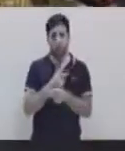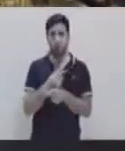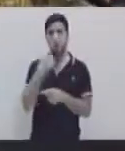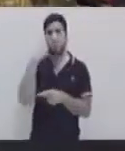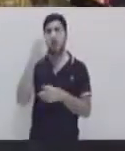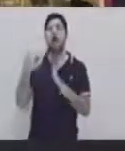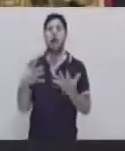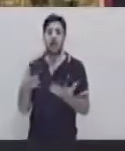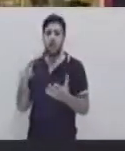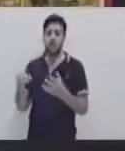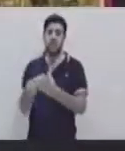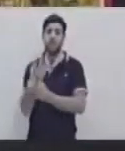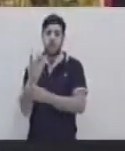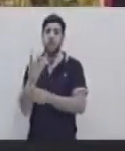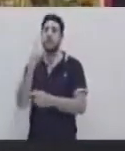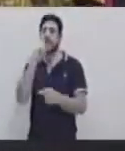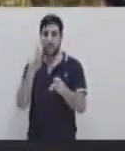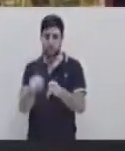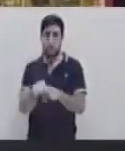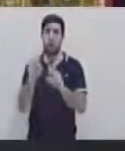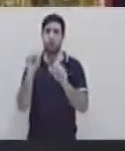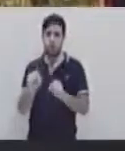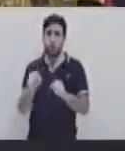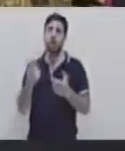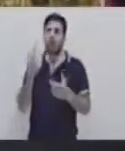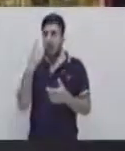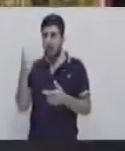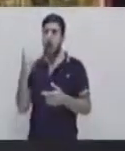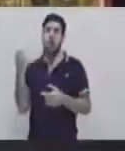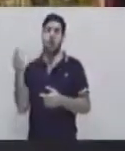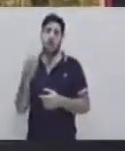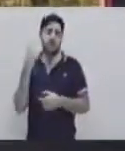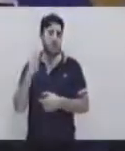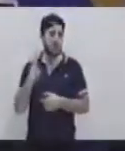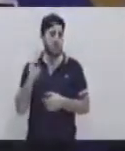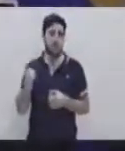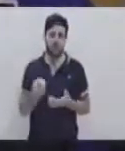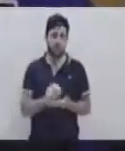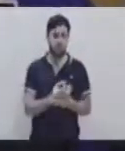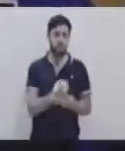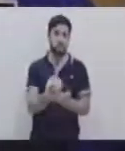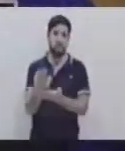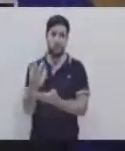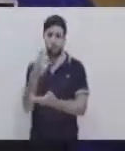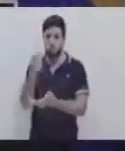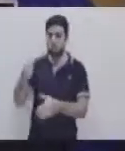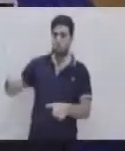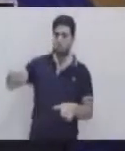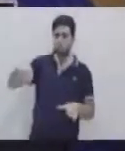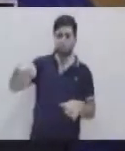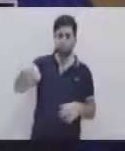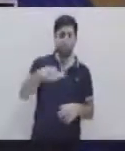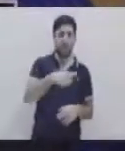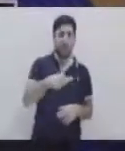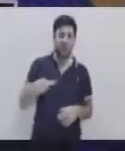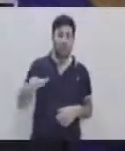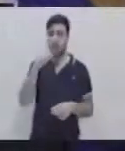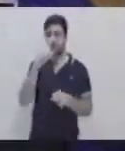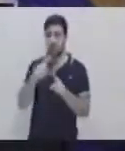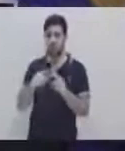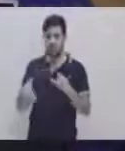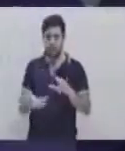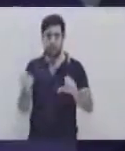Las plantas también, para que puedan dar fruto y estén siempre verdes, puedes regarlas y las